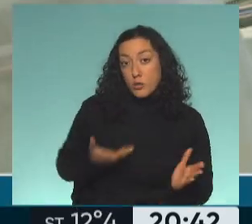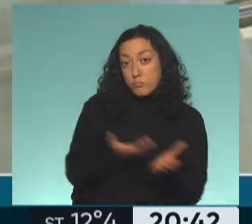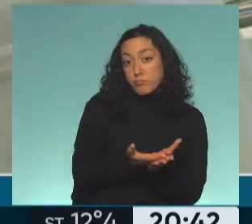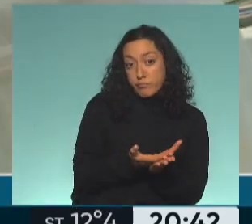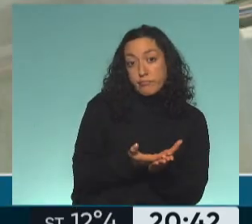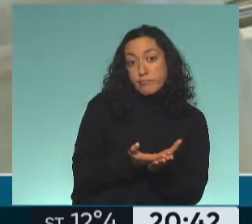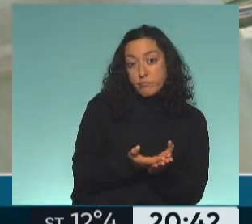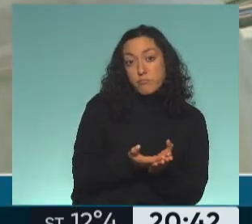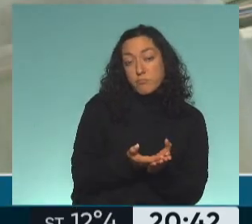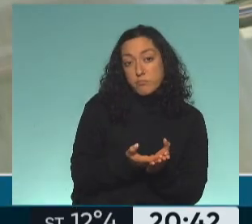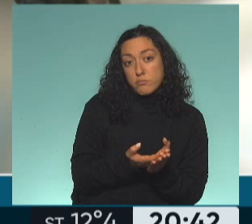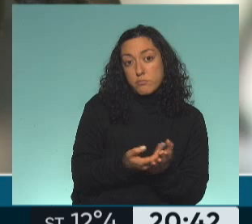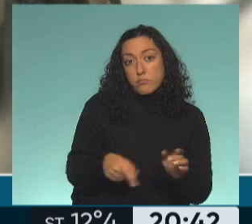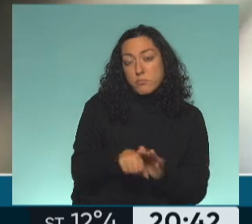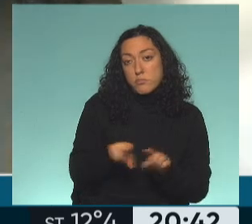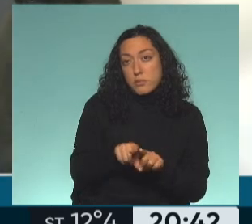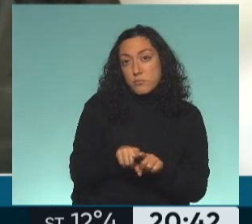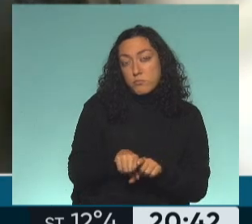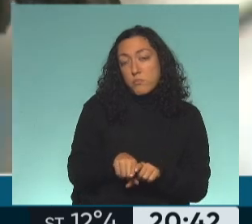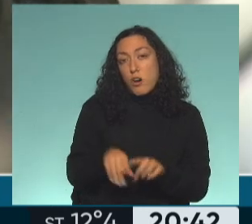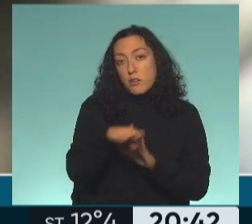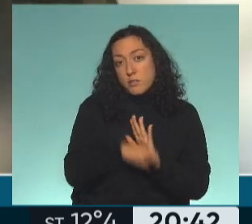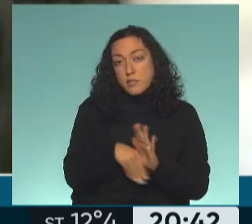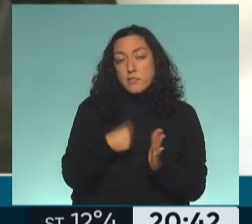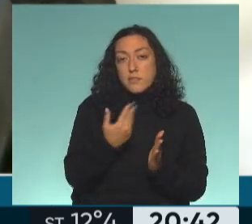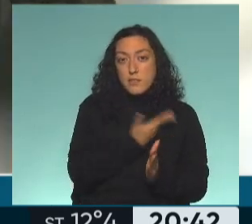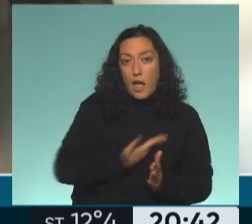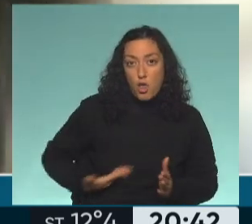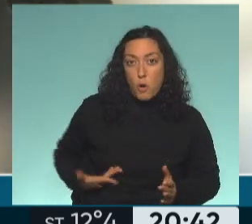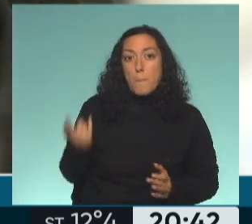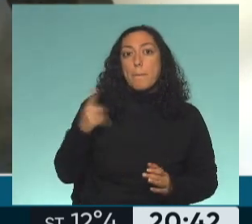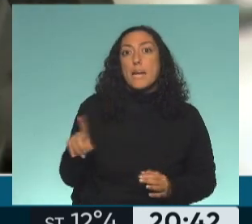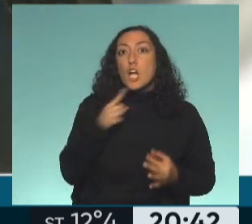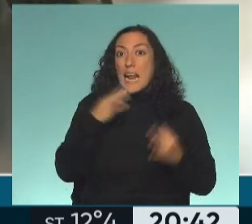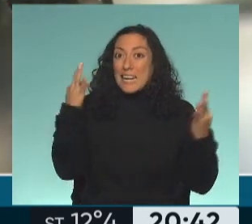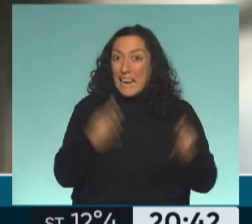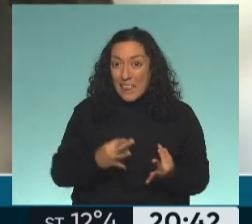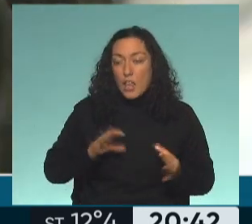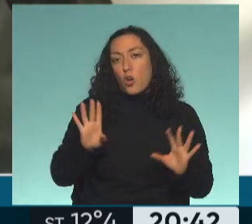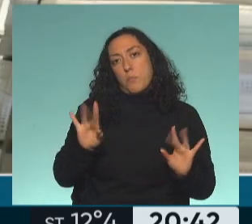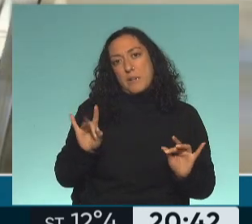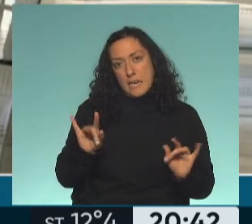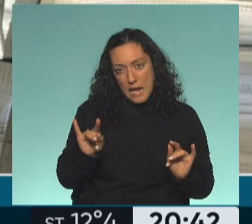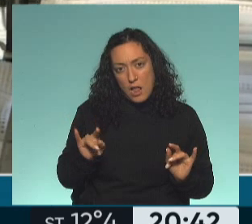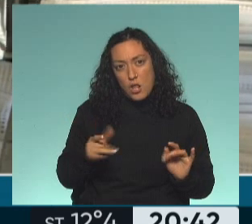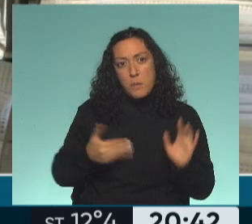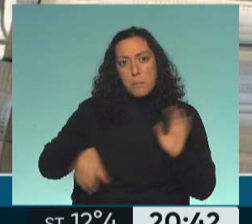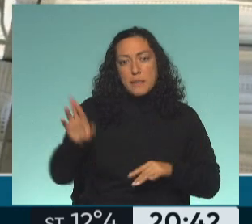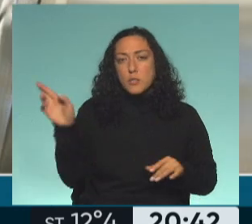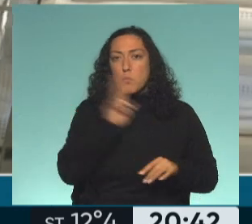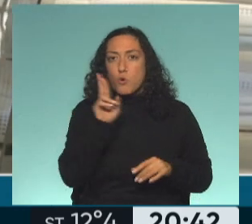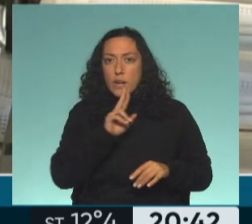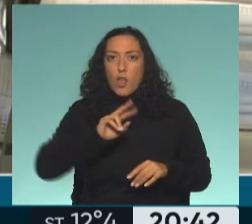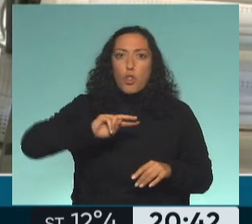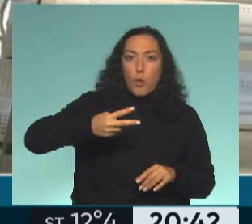desde el estamento del Estado. Ahora, después pasa que la realidad se nos complica mucho, sobre todo para las mujeres con la doble o la